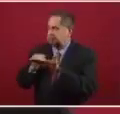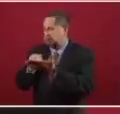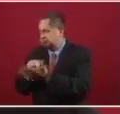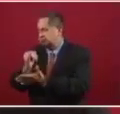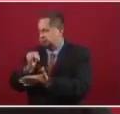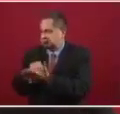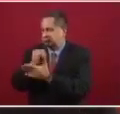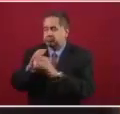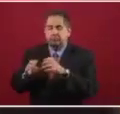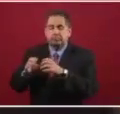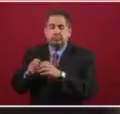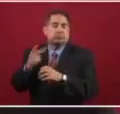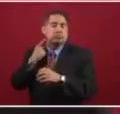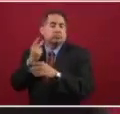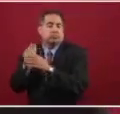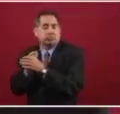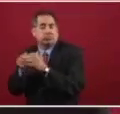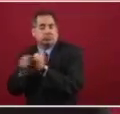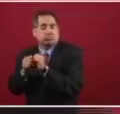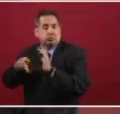políticos y medios.